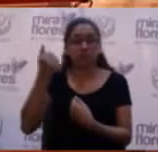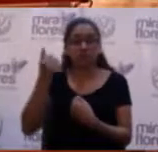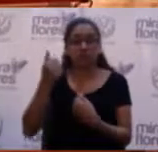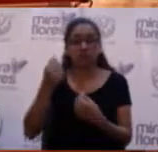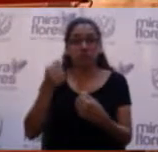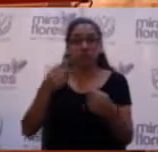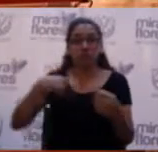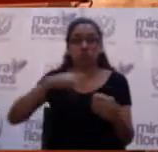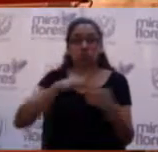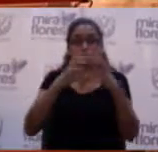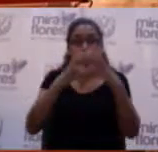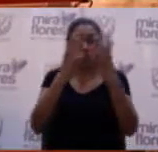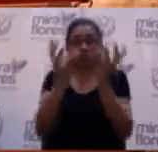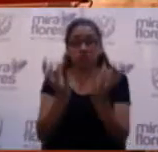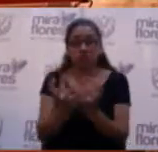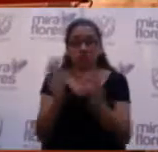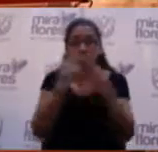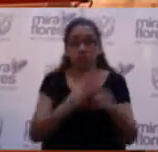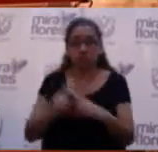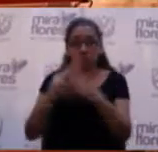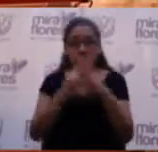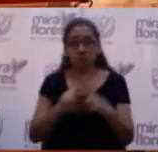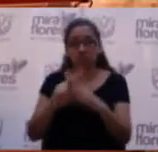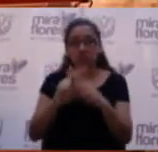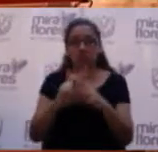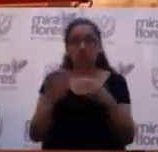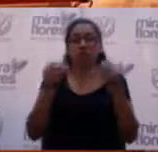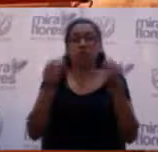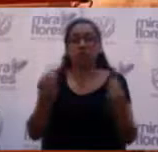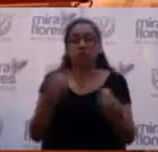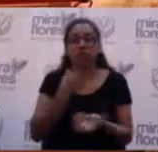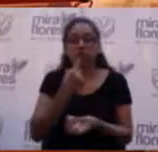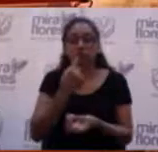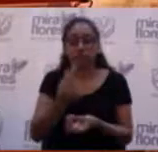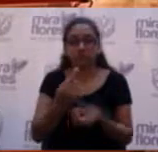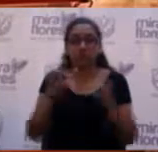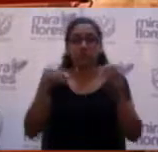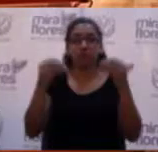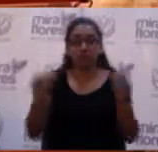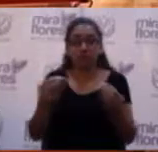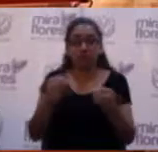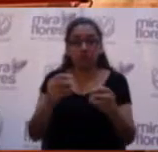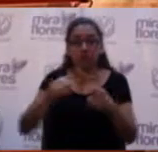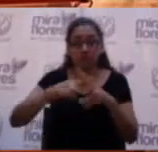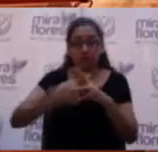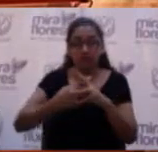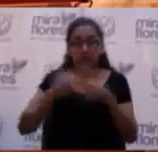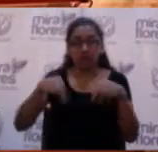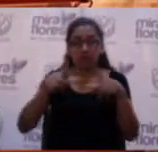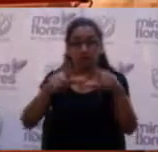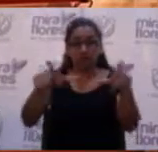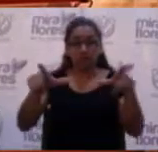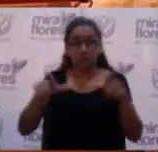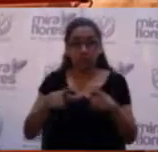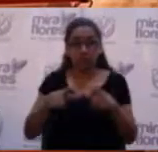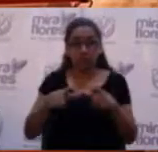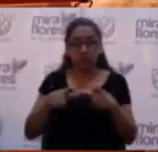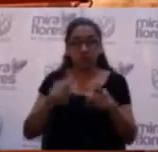nuestro planeta. ¿Por qué digo esto? Porque las emisiones se generan en las ciudades y cada vez